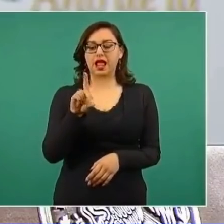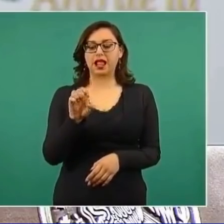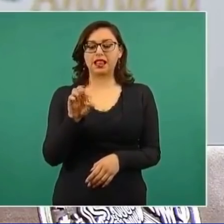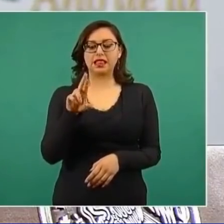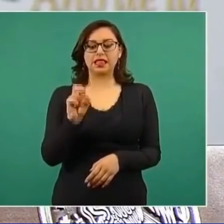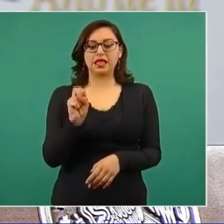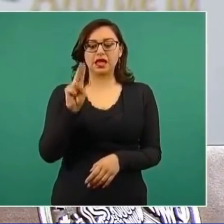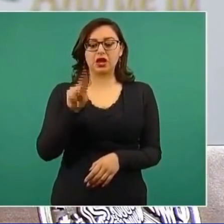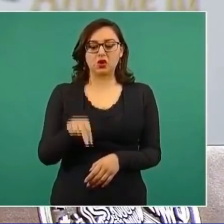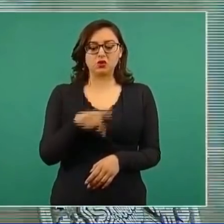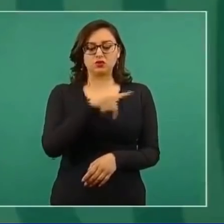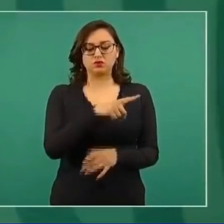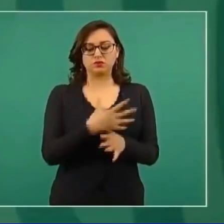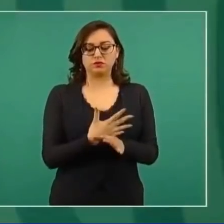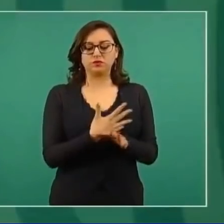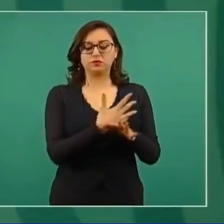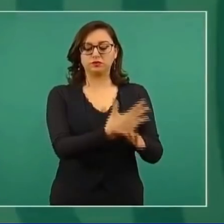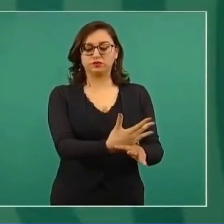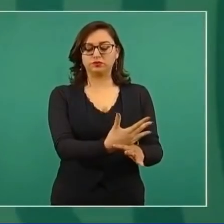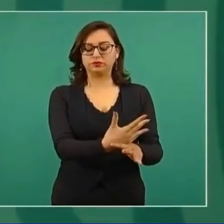cuestionando